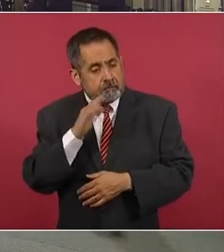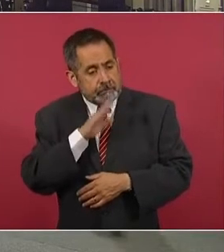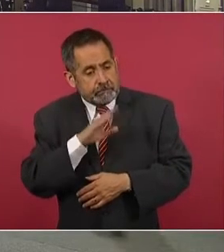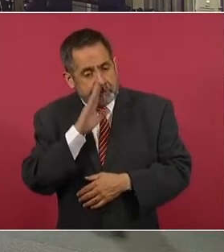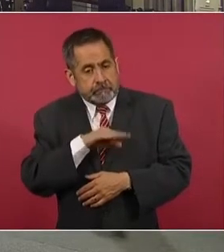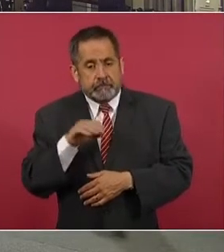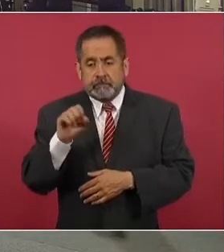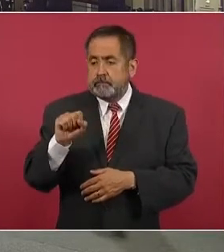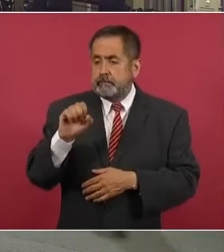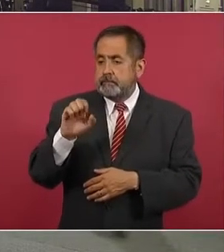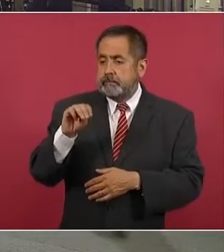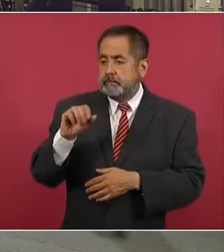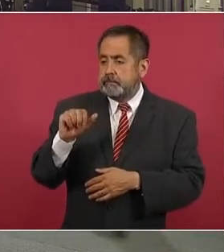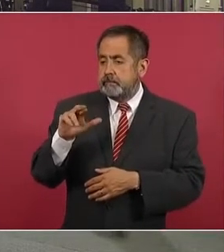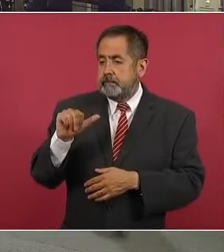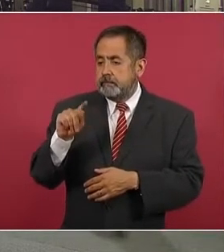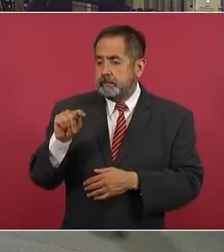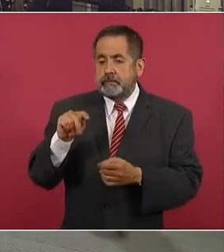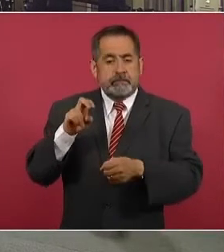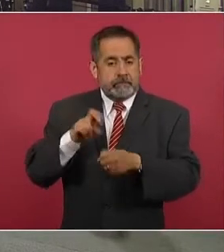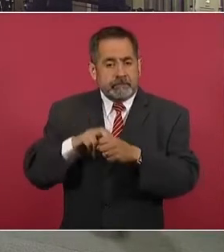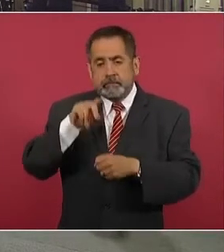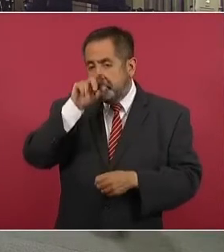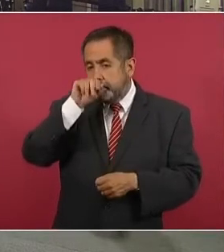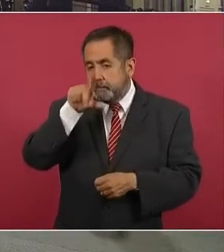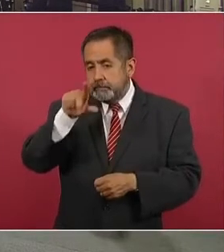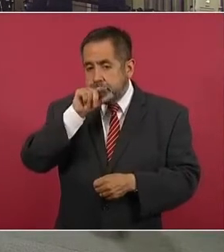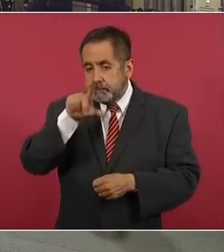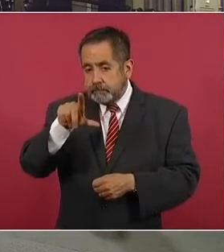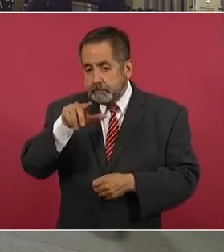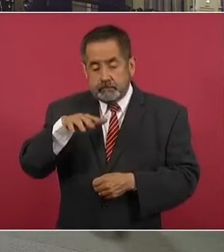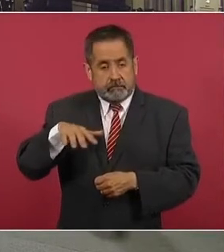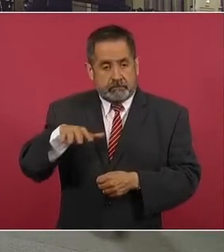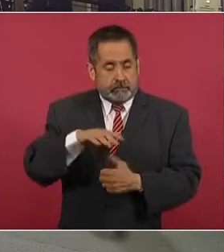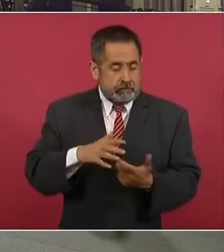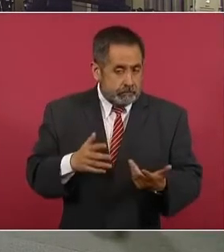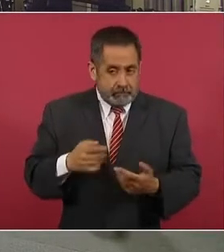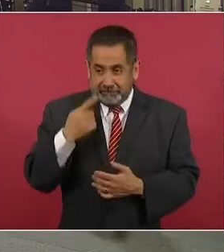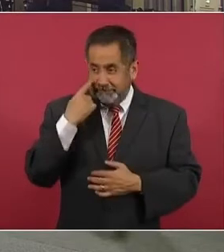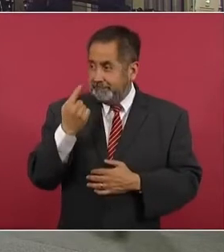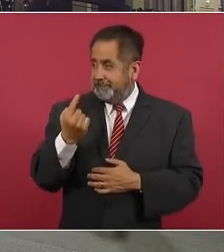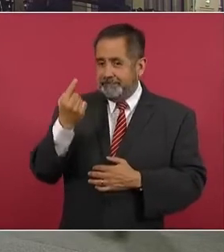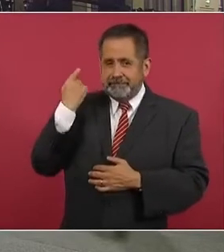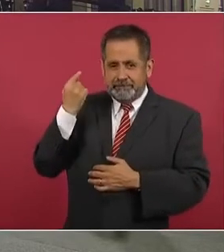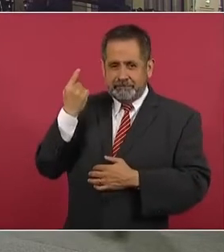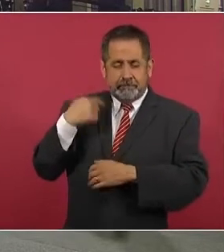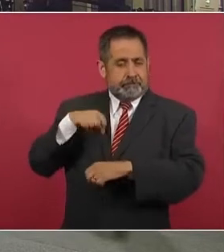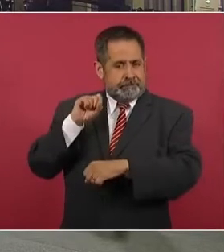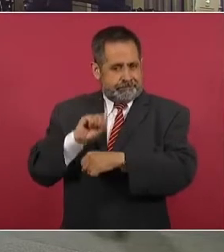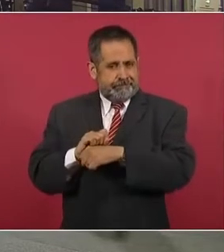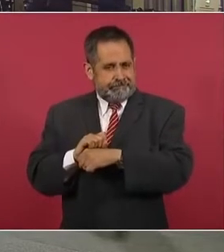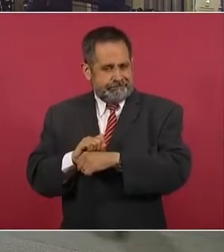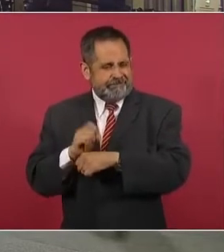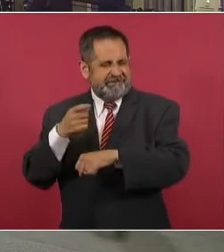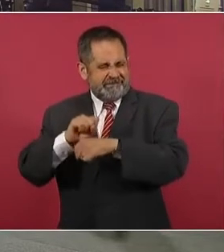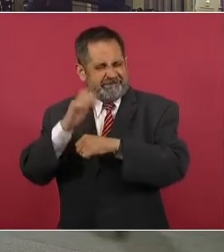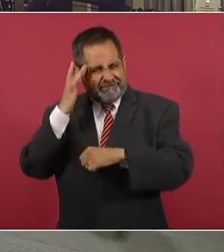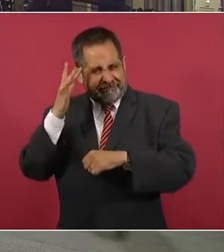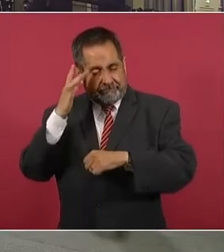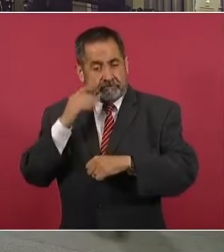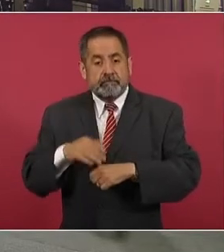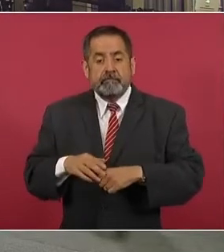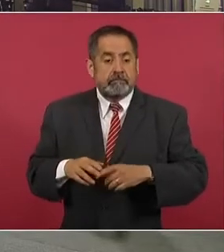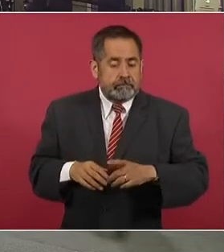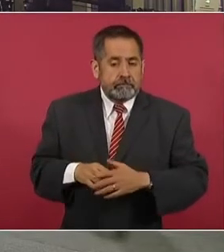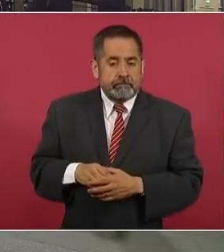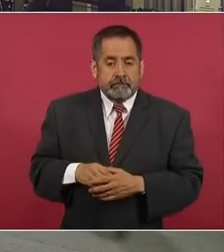Semarnat, Jalisco. Incluso este pasado fin de semana, Semana Santa, hubo